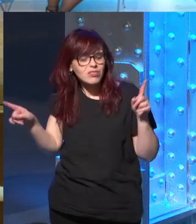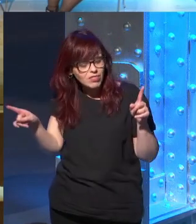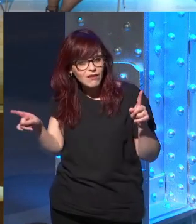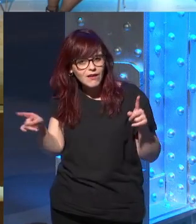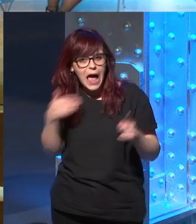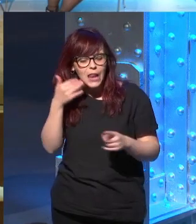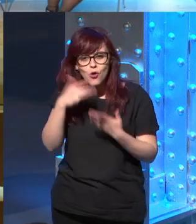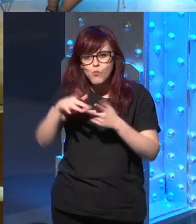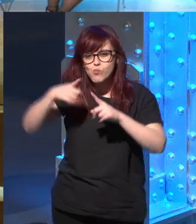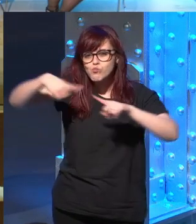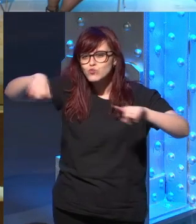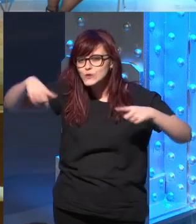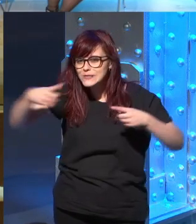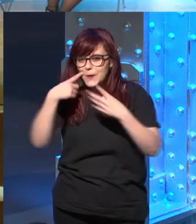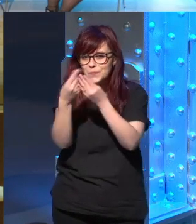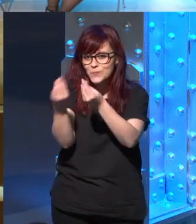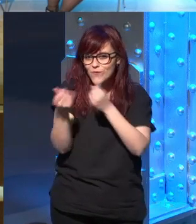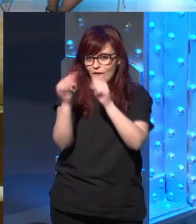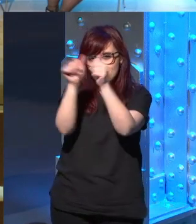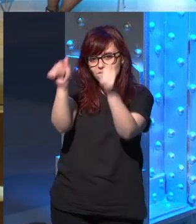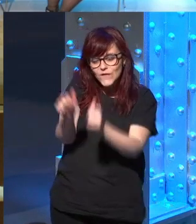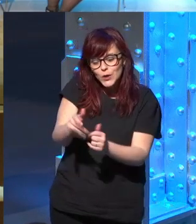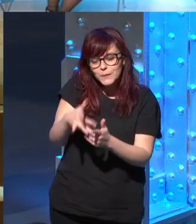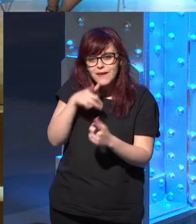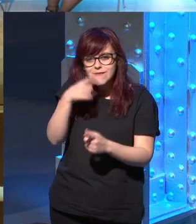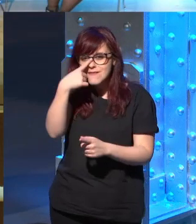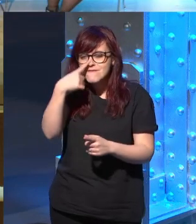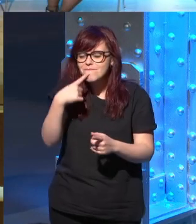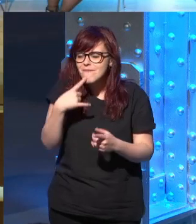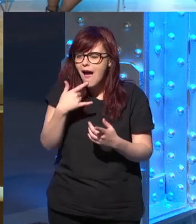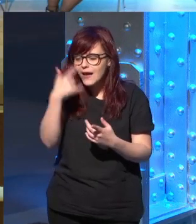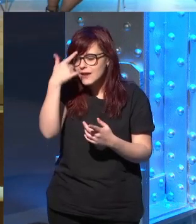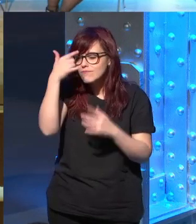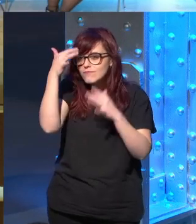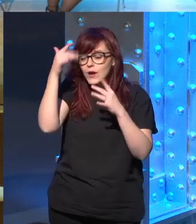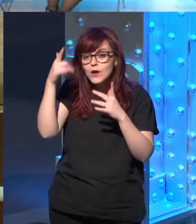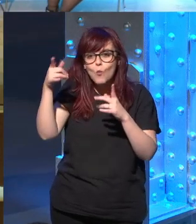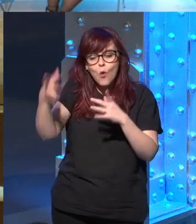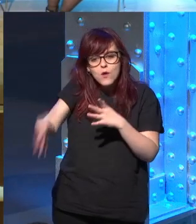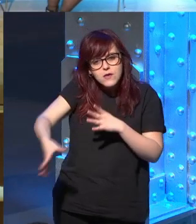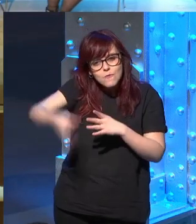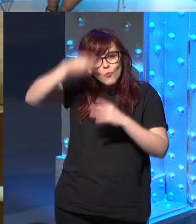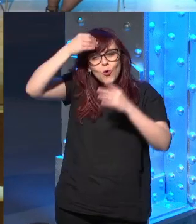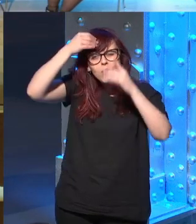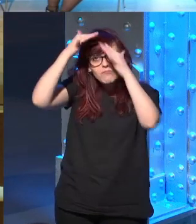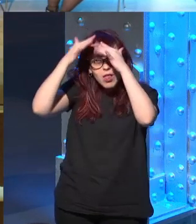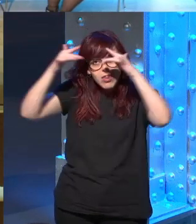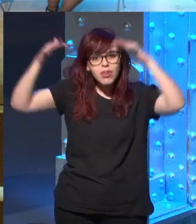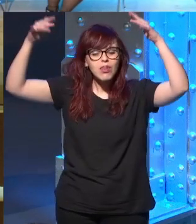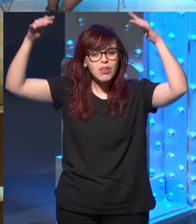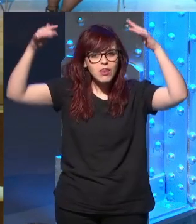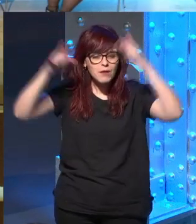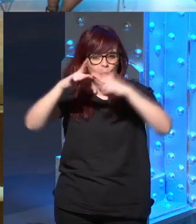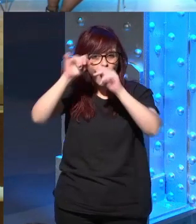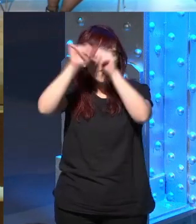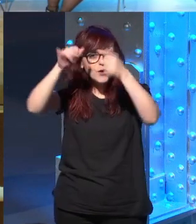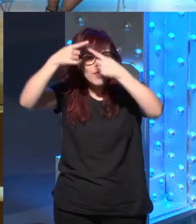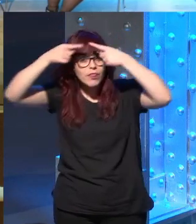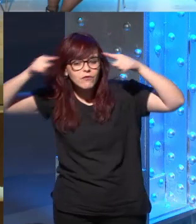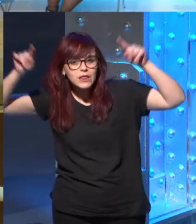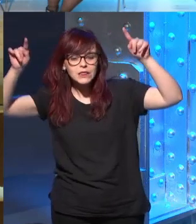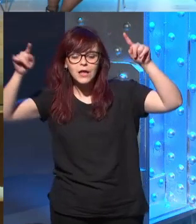tenía otra música diferente, tenía otras imágenes, se reproducía en mi cabeza de una forma distinta. Y